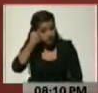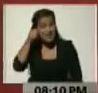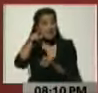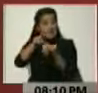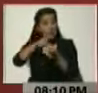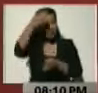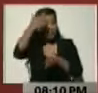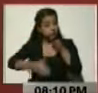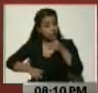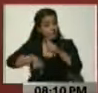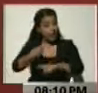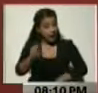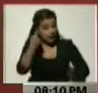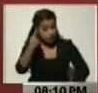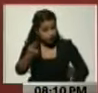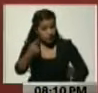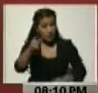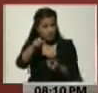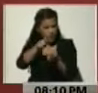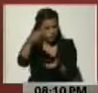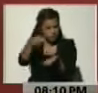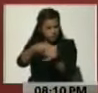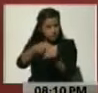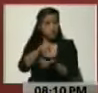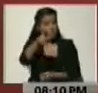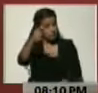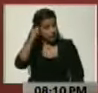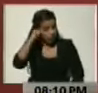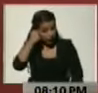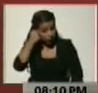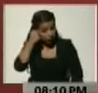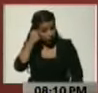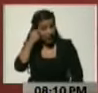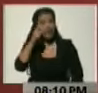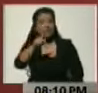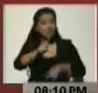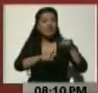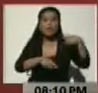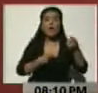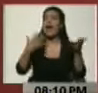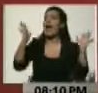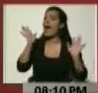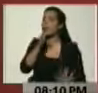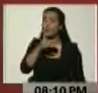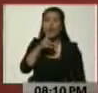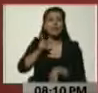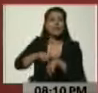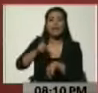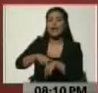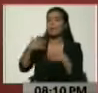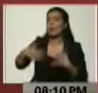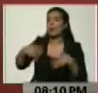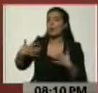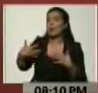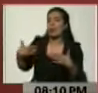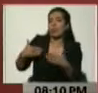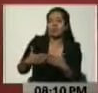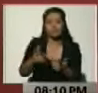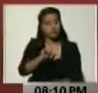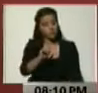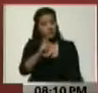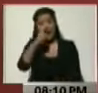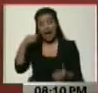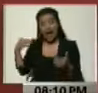sobre la renta. Vaya y declare, después no diga que no le dio chance, porque eso estuvo abierto durante todo el